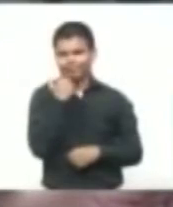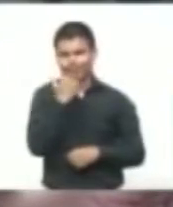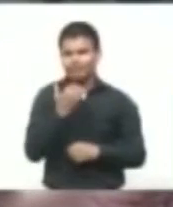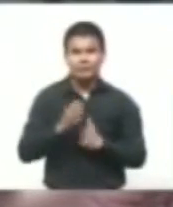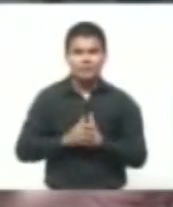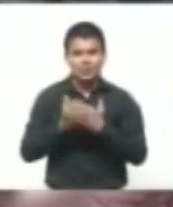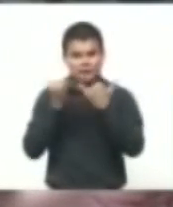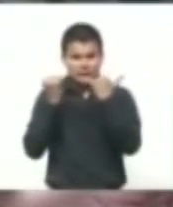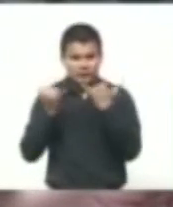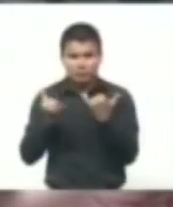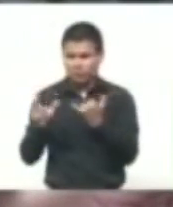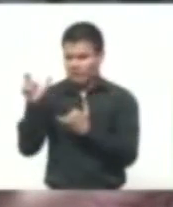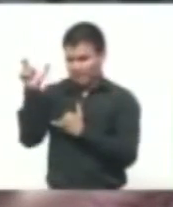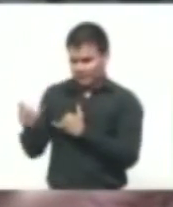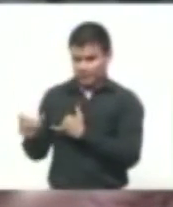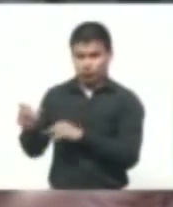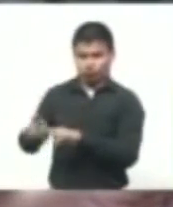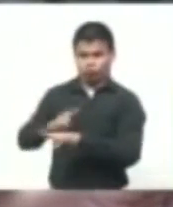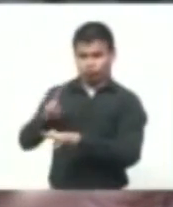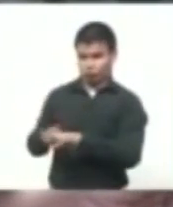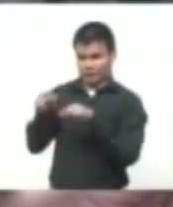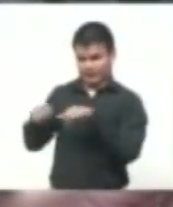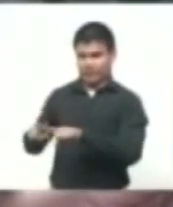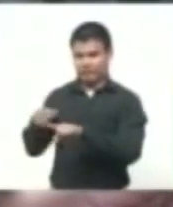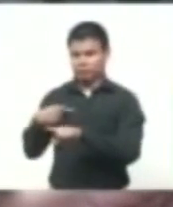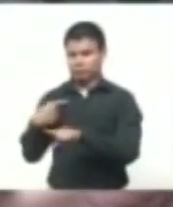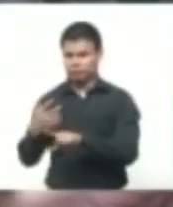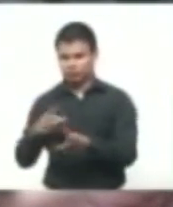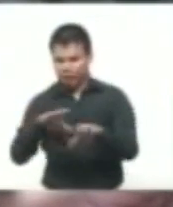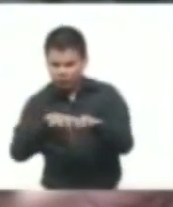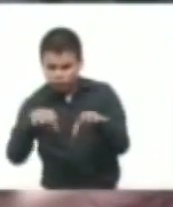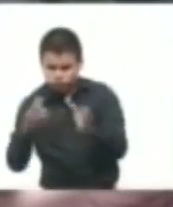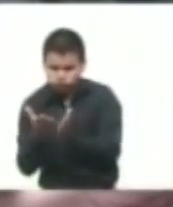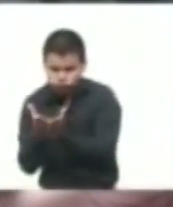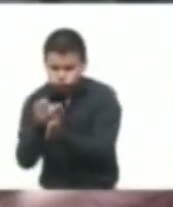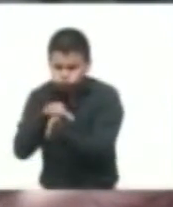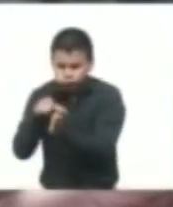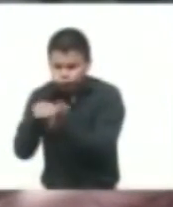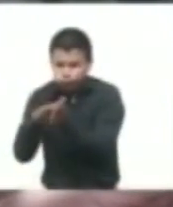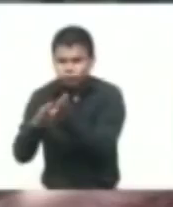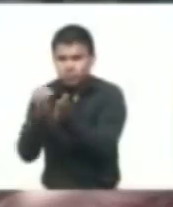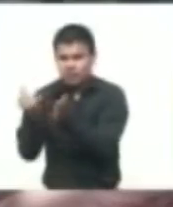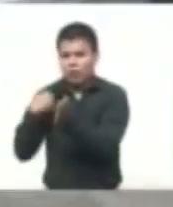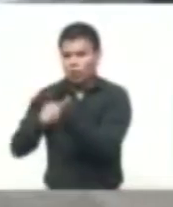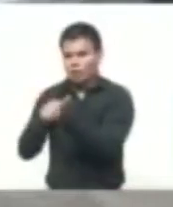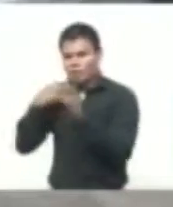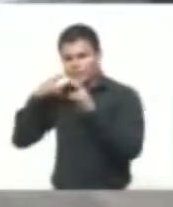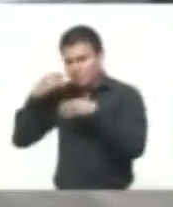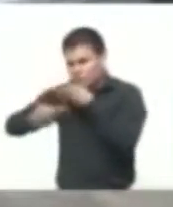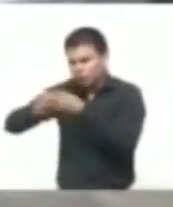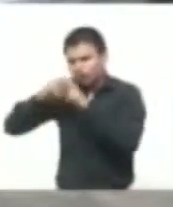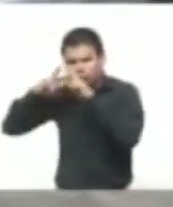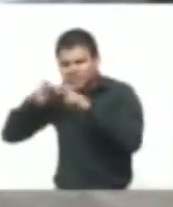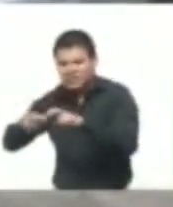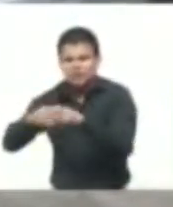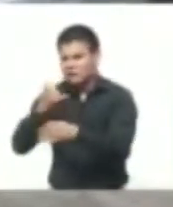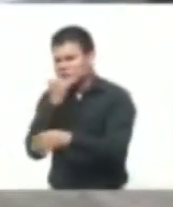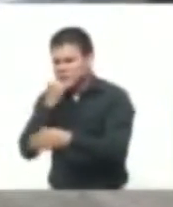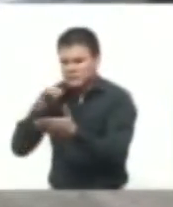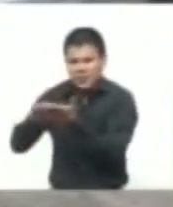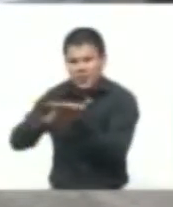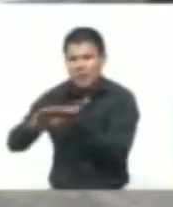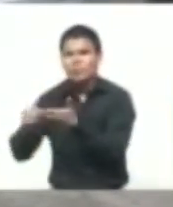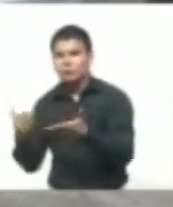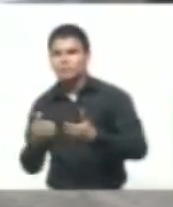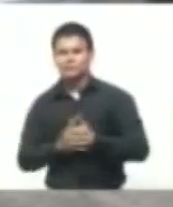lleva, es una persona natural a la cual ya está en proceso de investigación para su judicialización y captura. La importante incautación